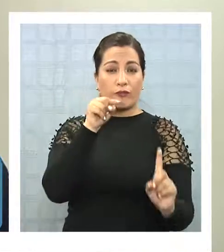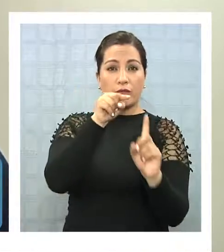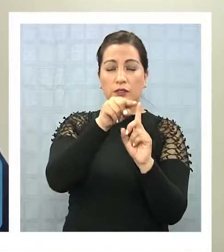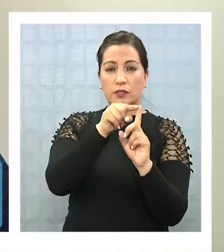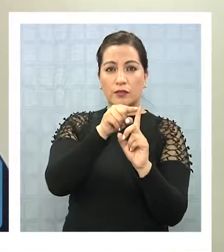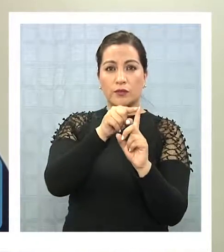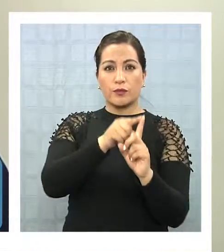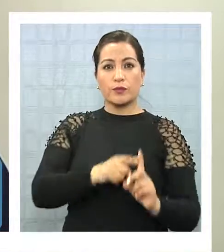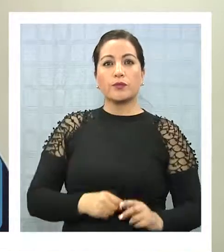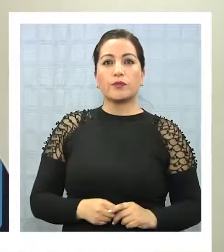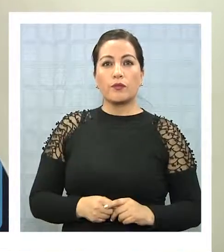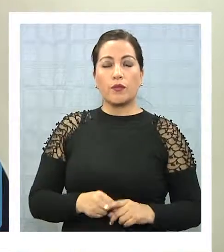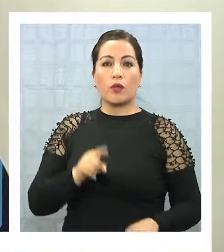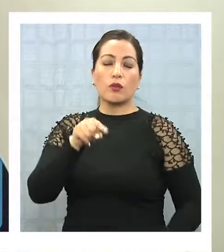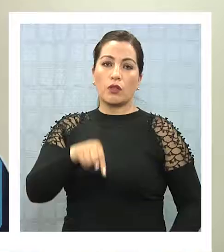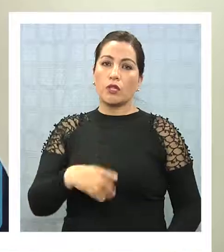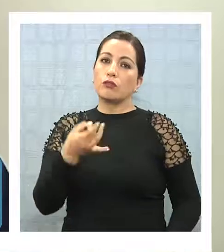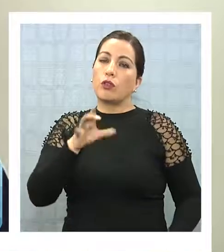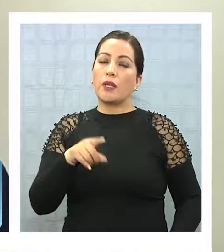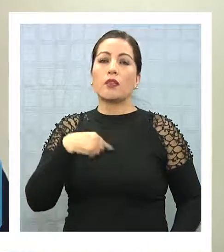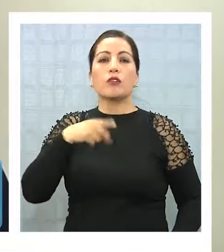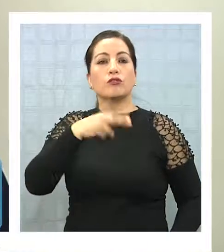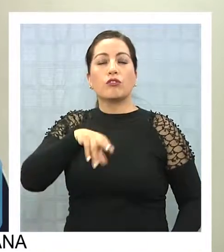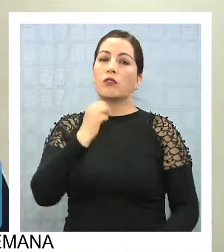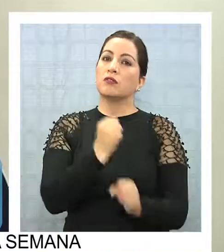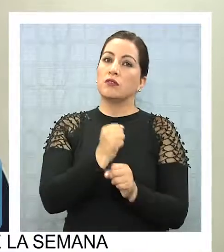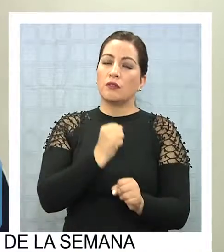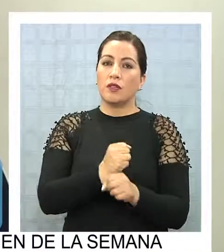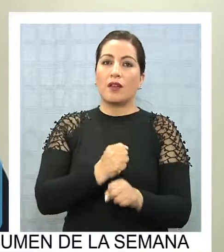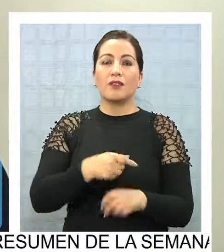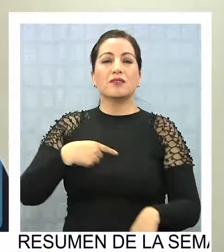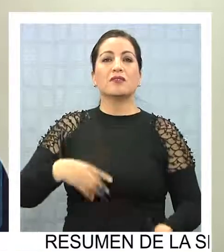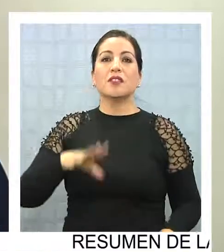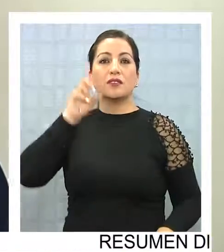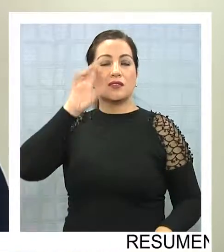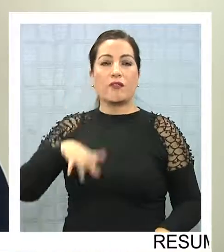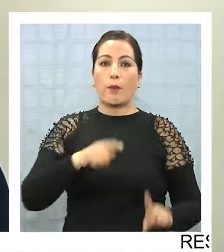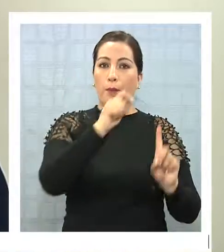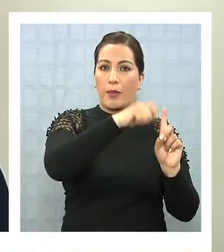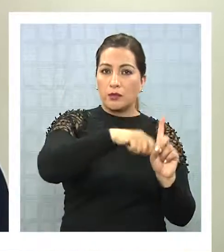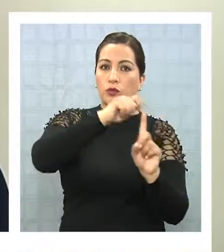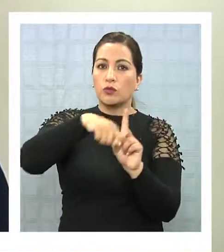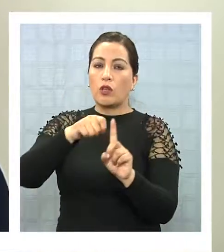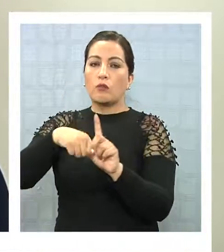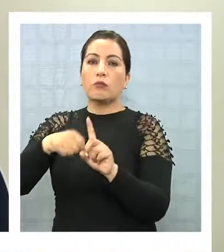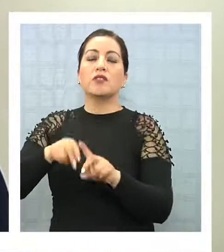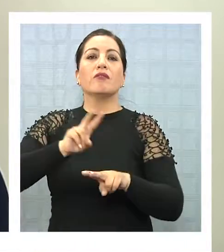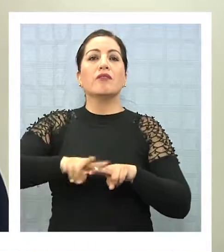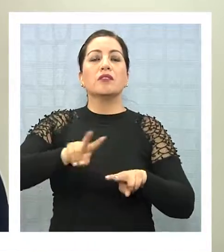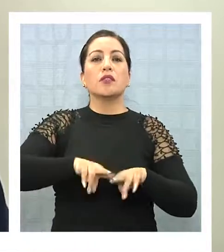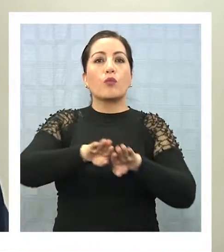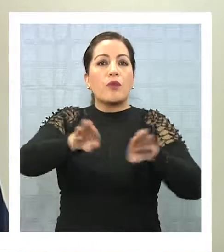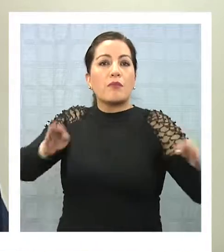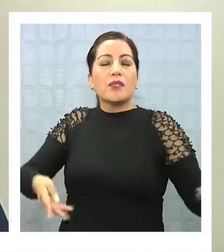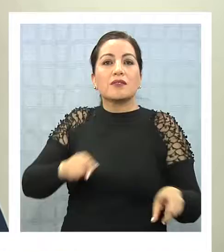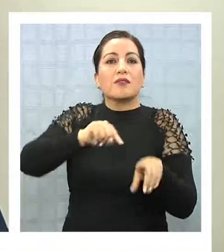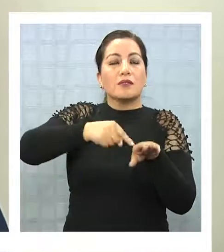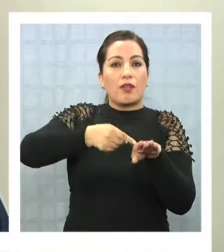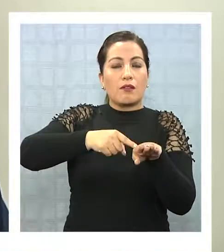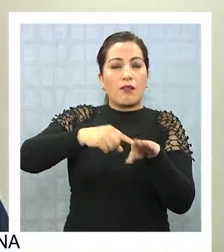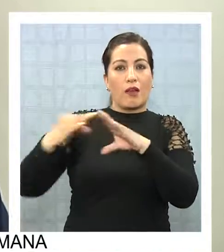objetivo y por lo tanto hoy día solo tenemos que trabajar. Ya nos dimos que mensualmente se va a juntar la mesa técnica